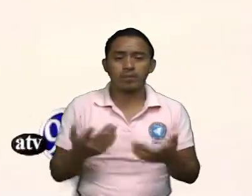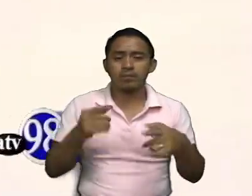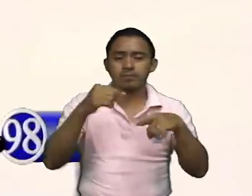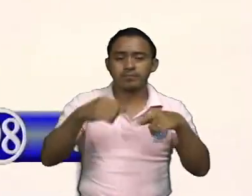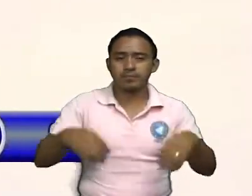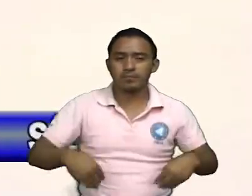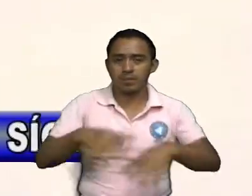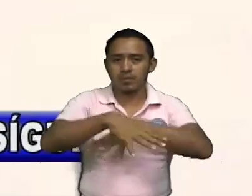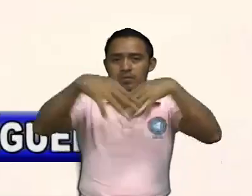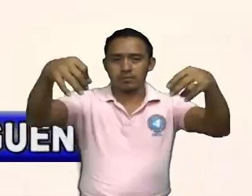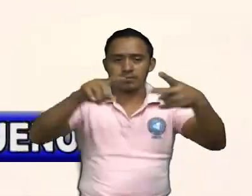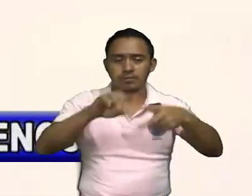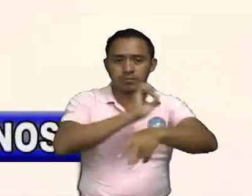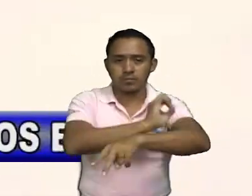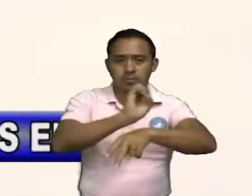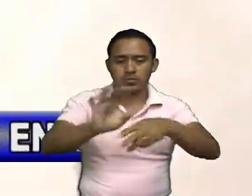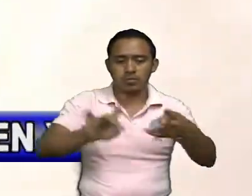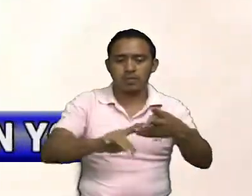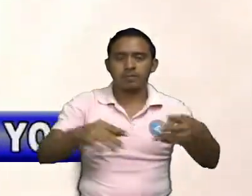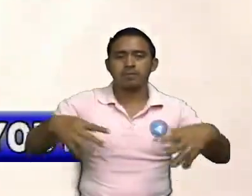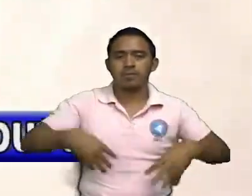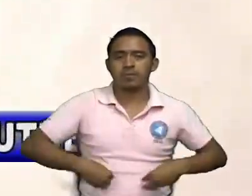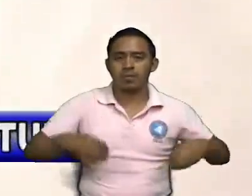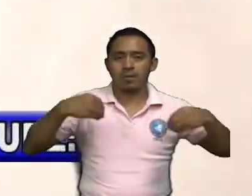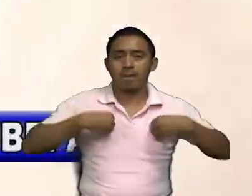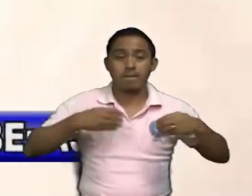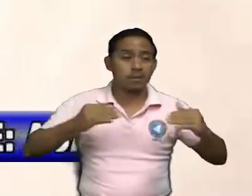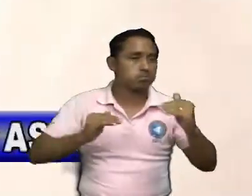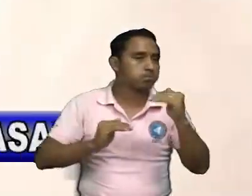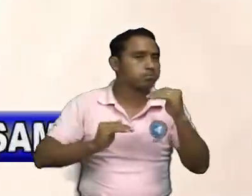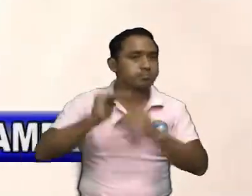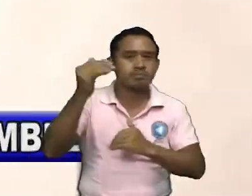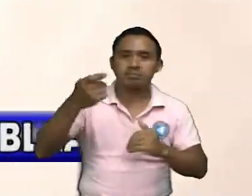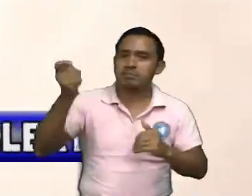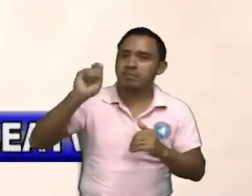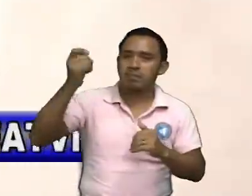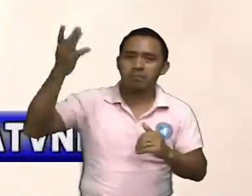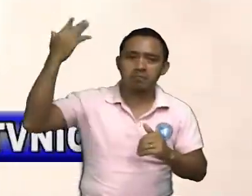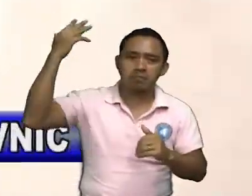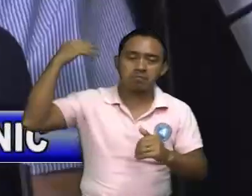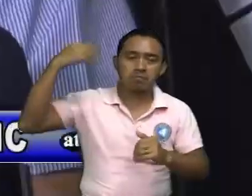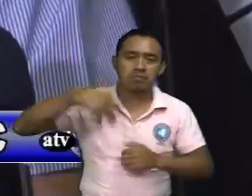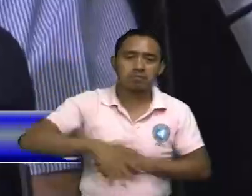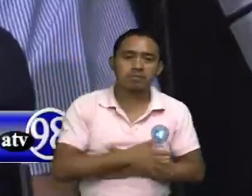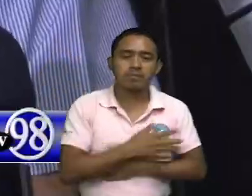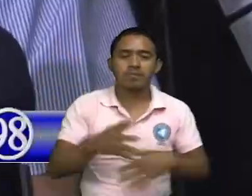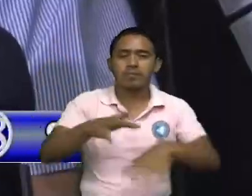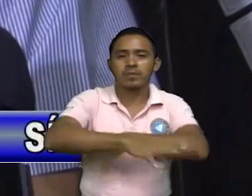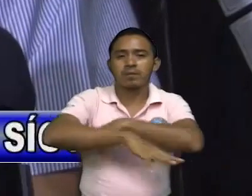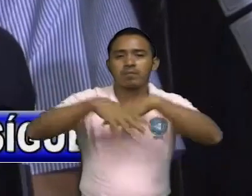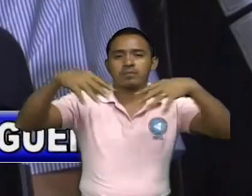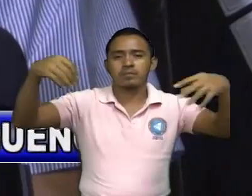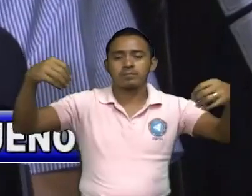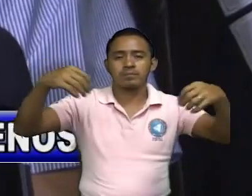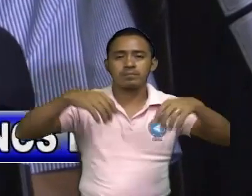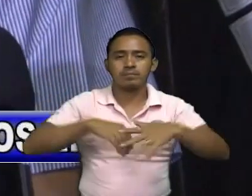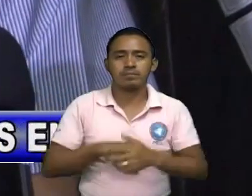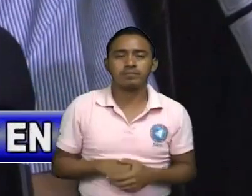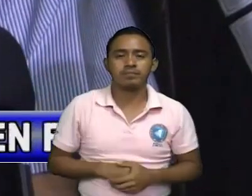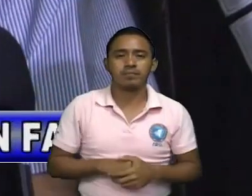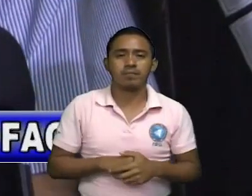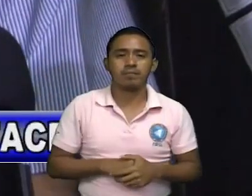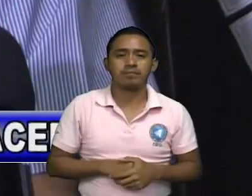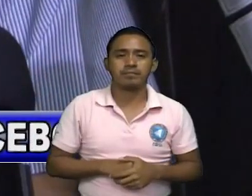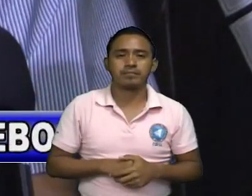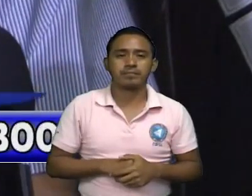como Jinotega, Ocotal y Huigalpa, el calor sobrepasó las normas históricas. Jinotega fue que